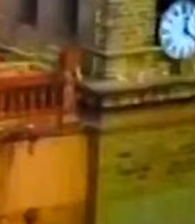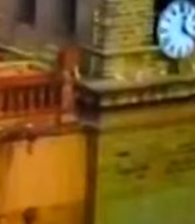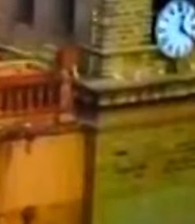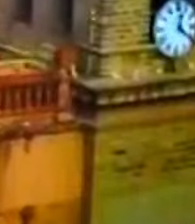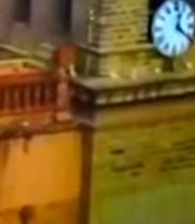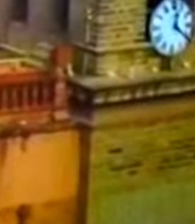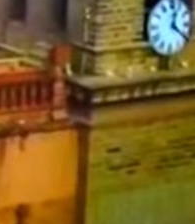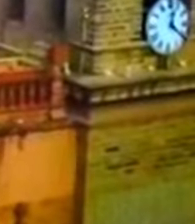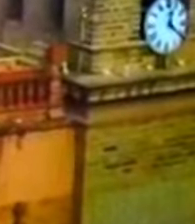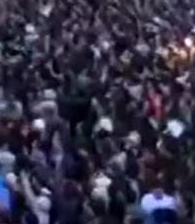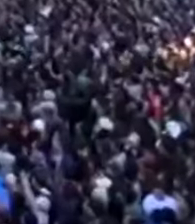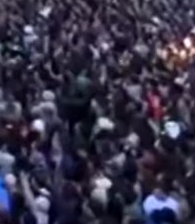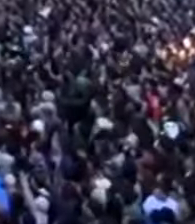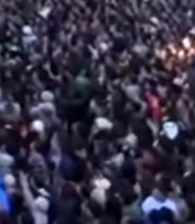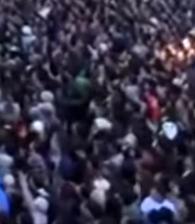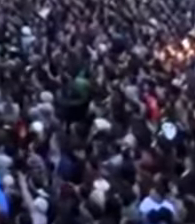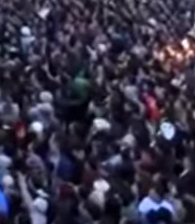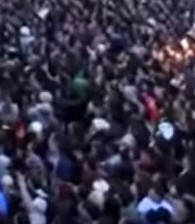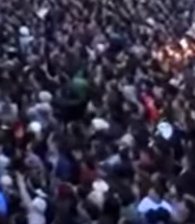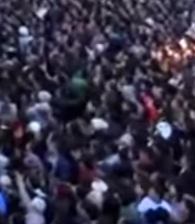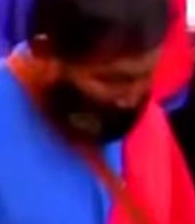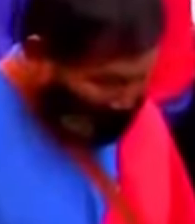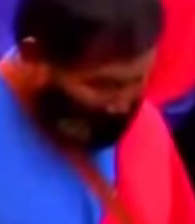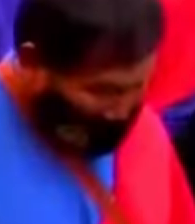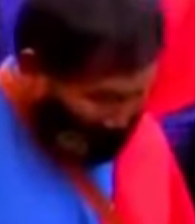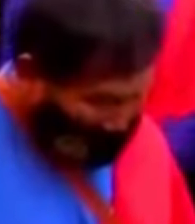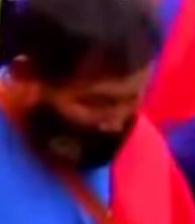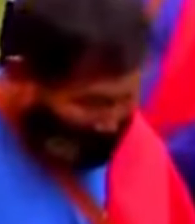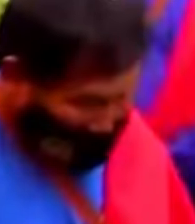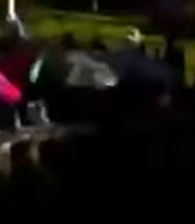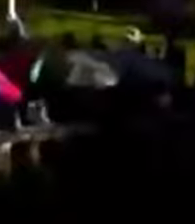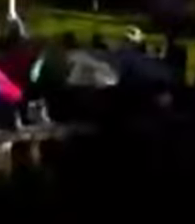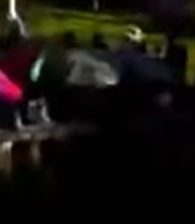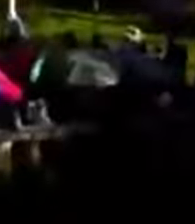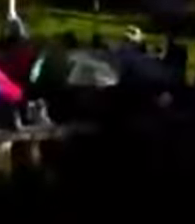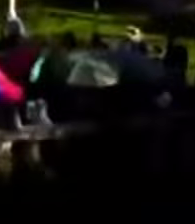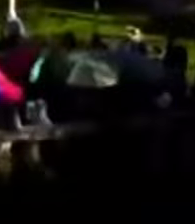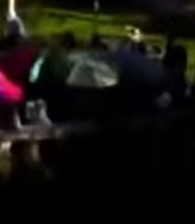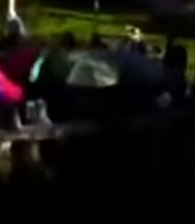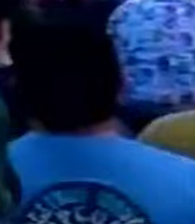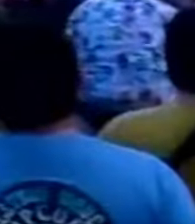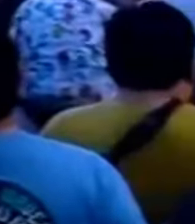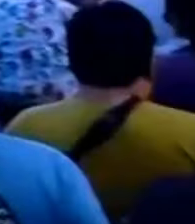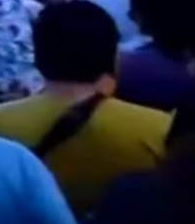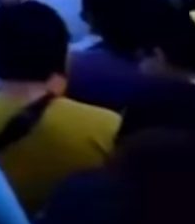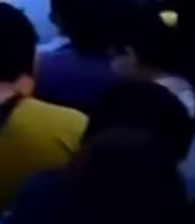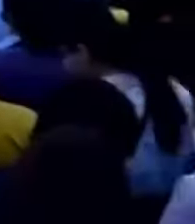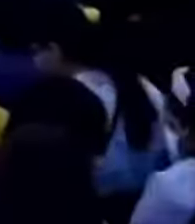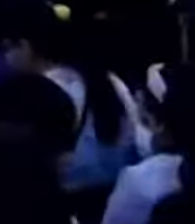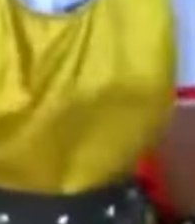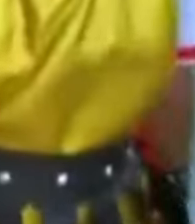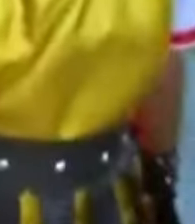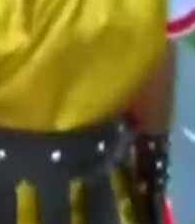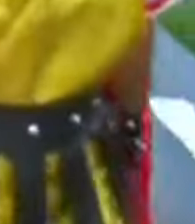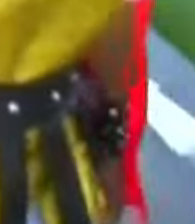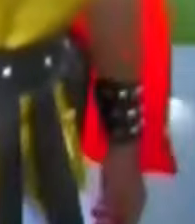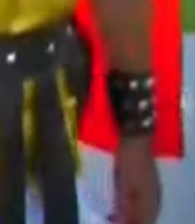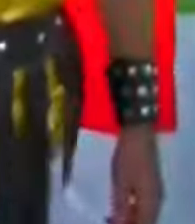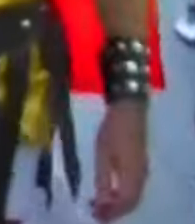La ciudad de las iglesias abre sus puertas para que el mundo entero sea partícipe de sus